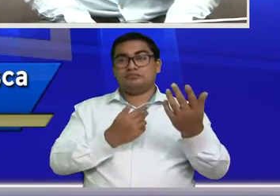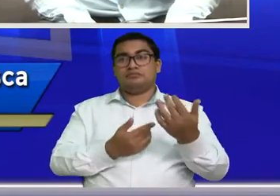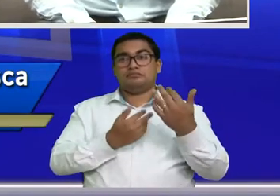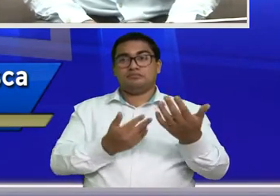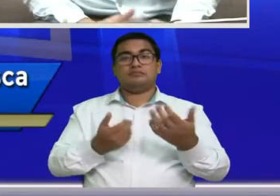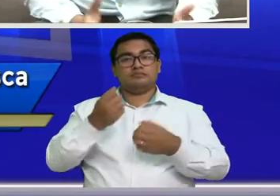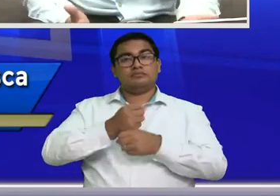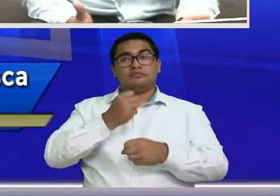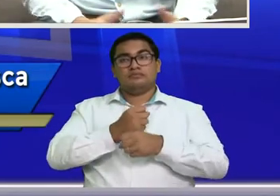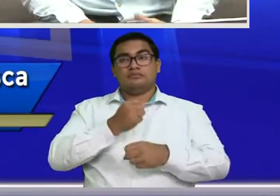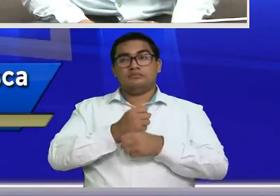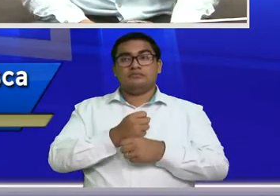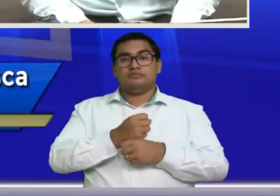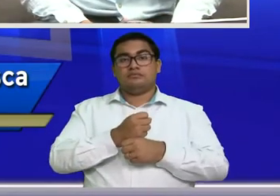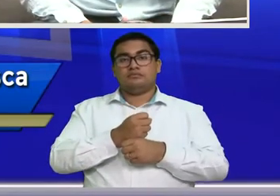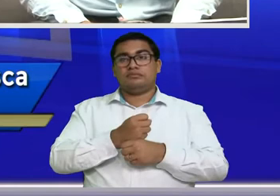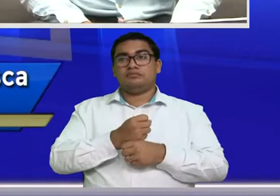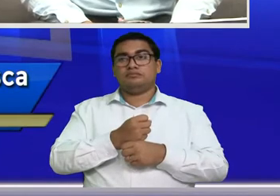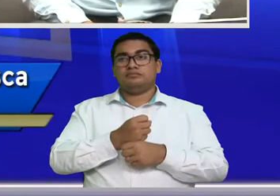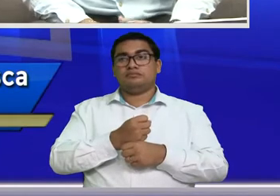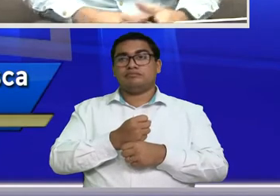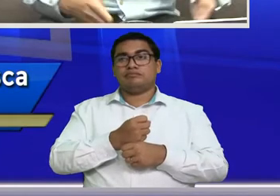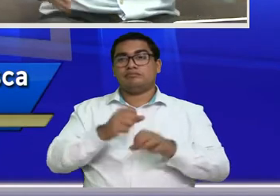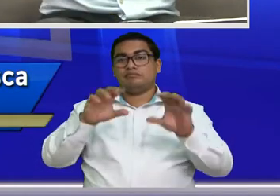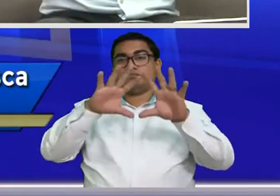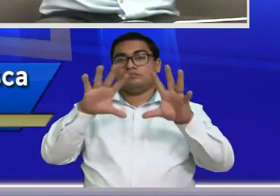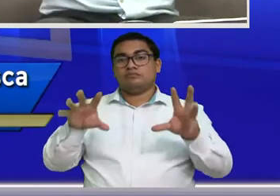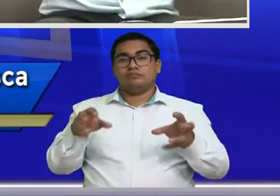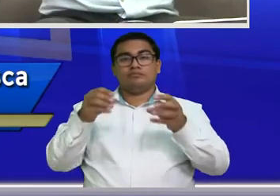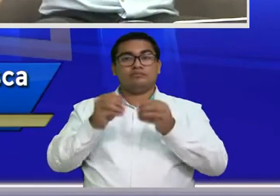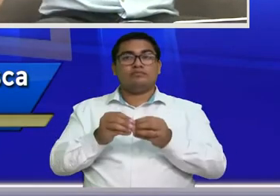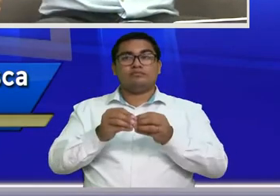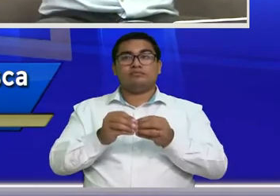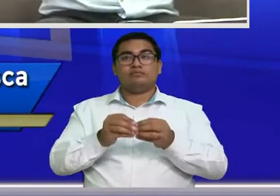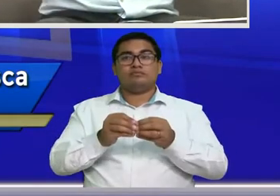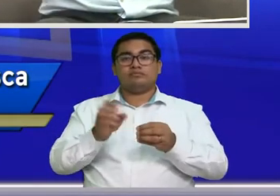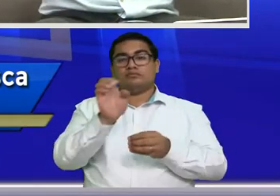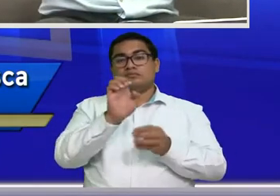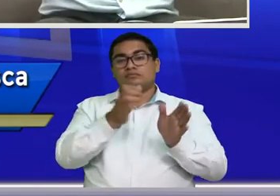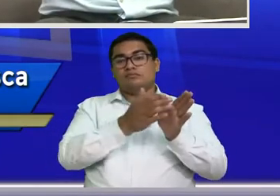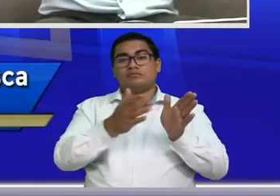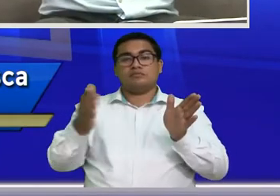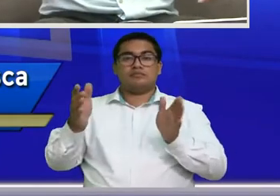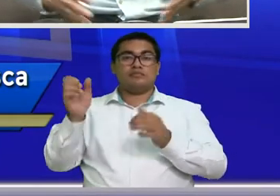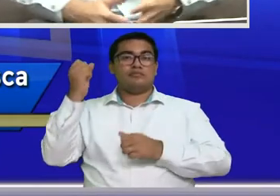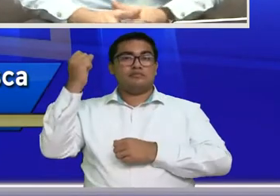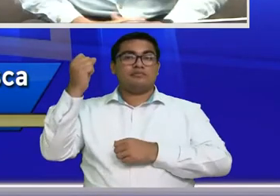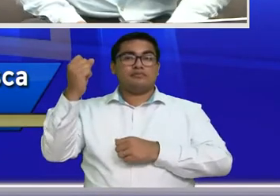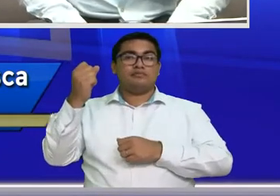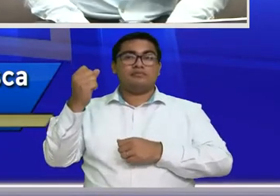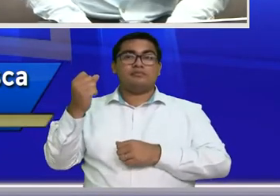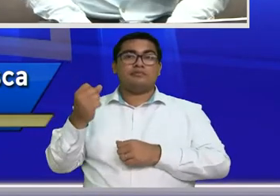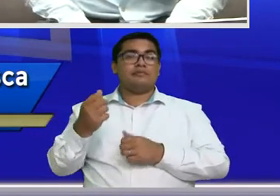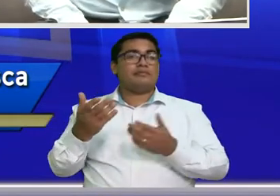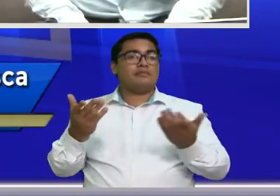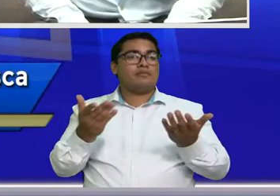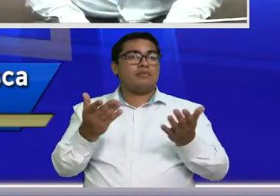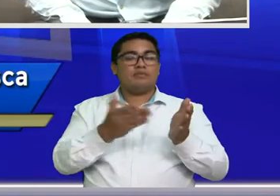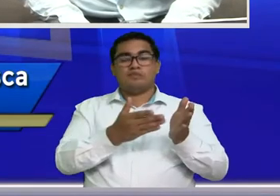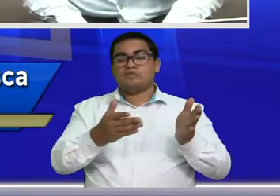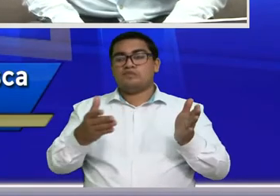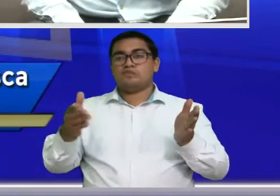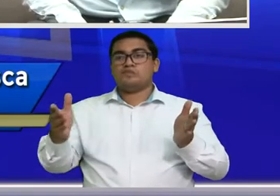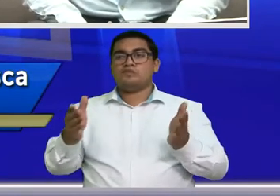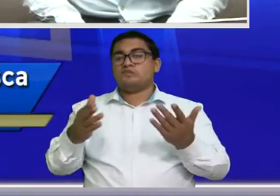una producción total en el periodo, ¿verdad? Enero-julio. Okay. Enero-julio. Lo